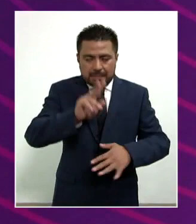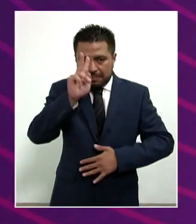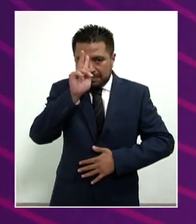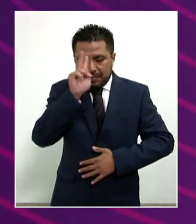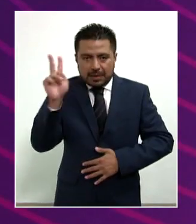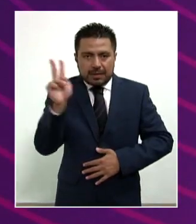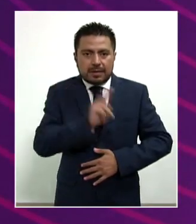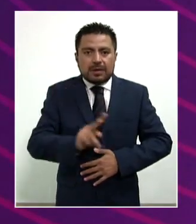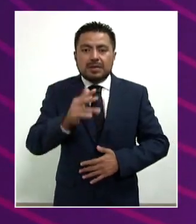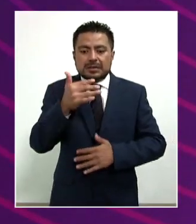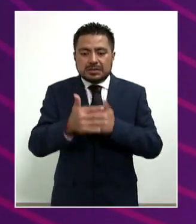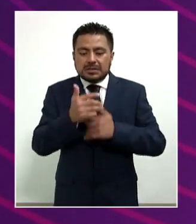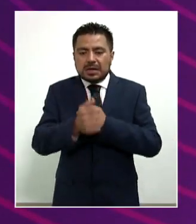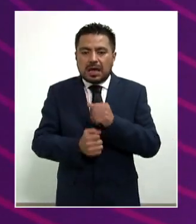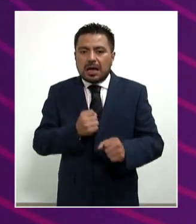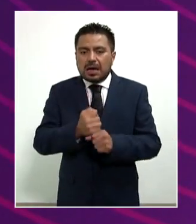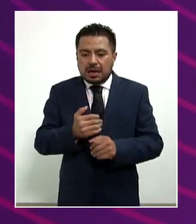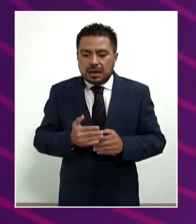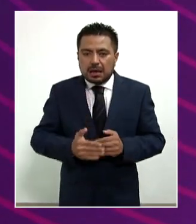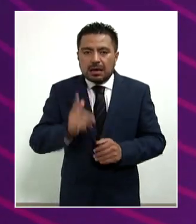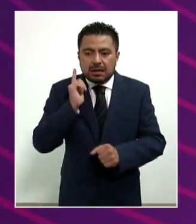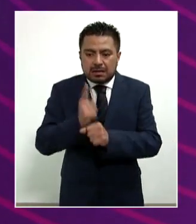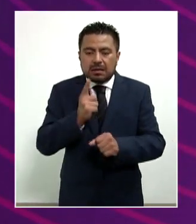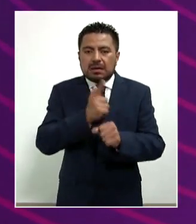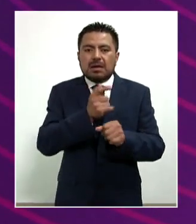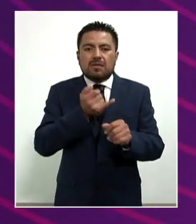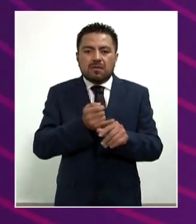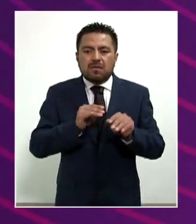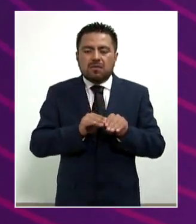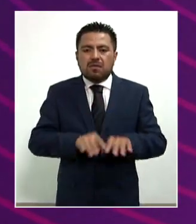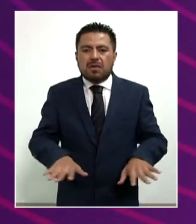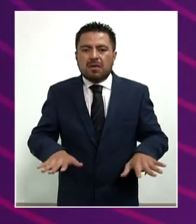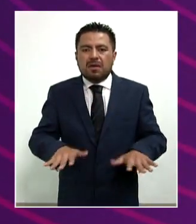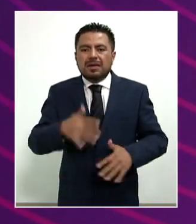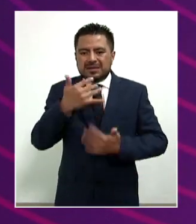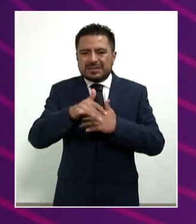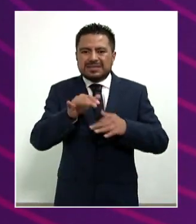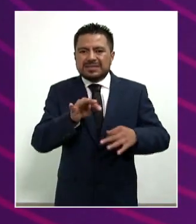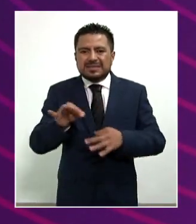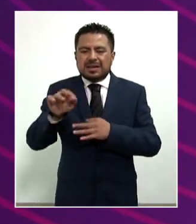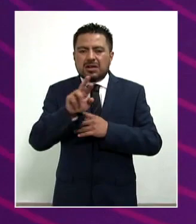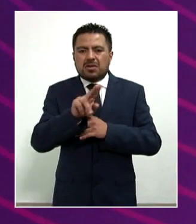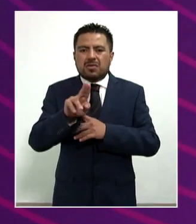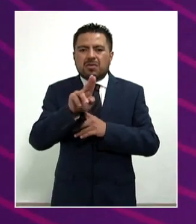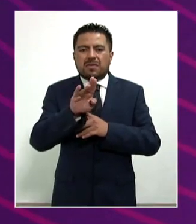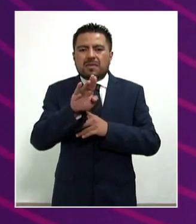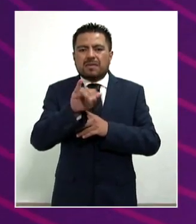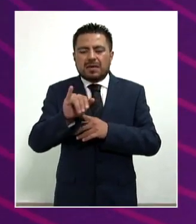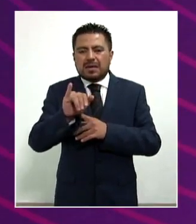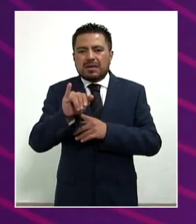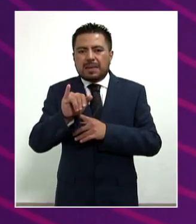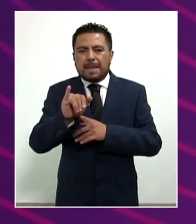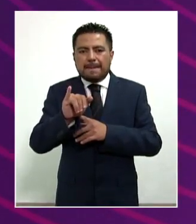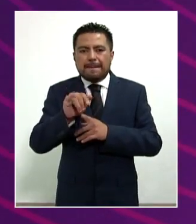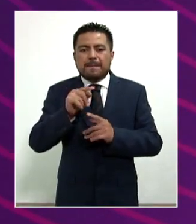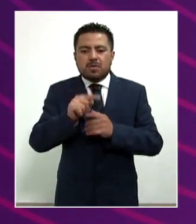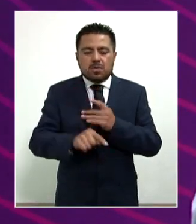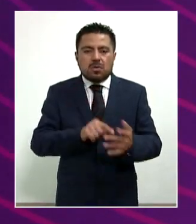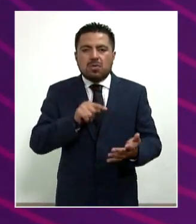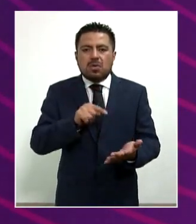y entonces que en esos 15 años lo que veías en los datos de los 15 años de Rubí, pero del